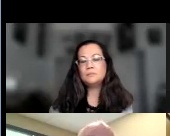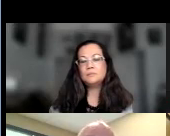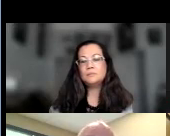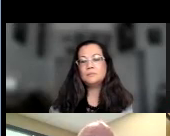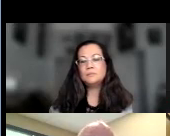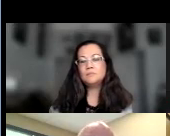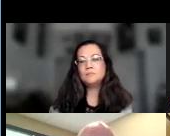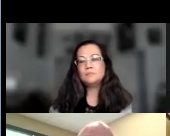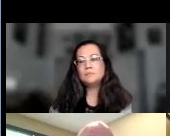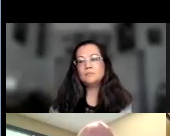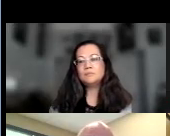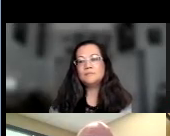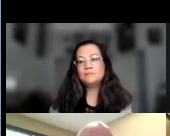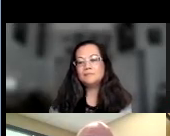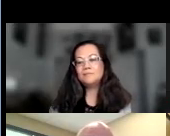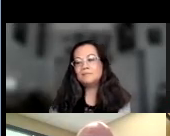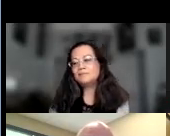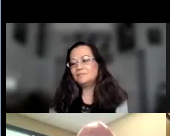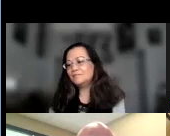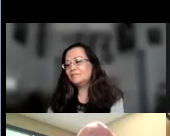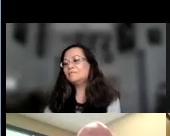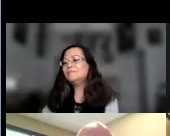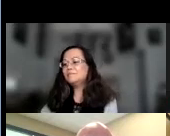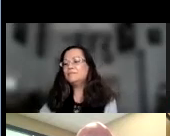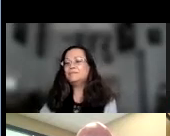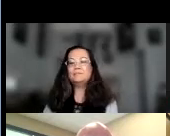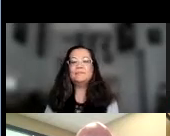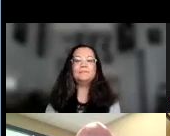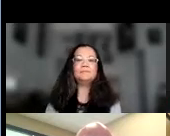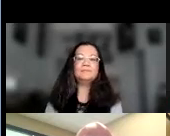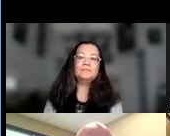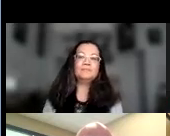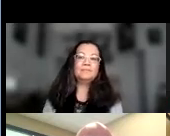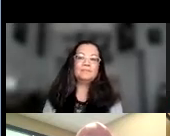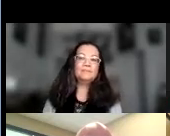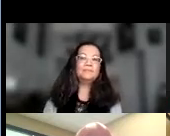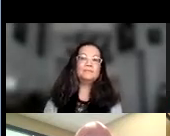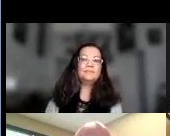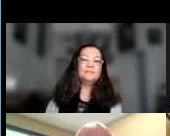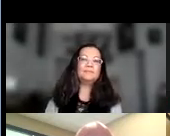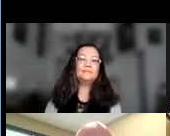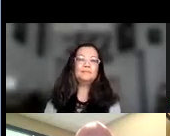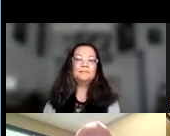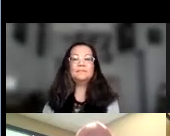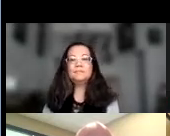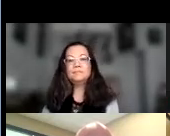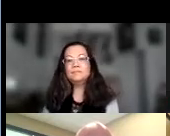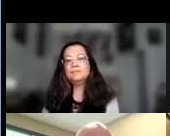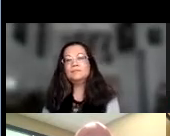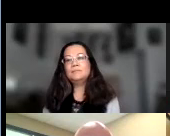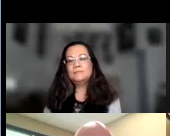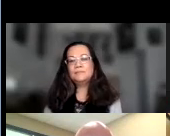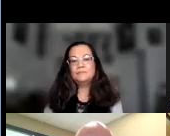y para el acceso a la equilibridad y el acceso a la tecnología y para